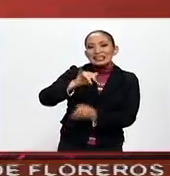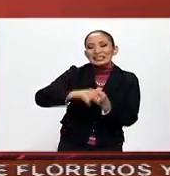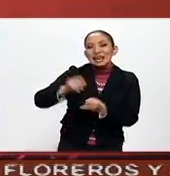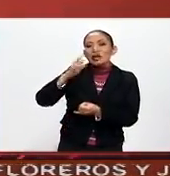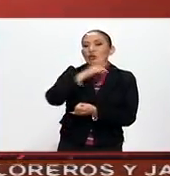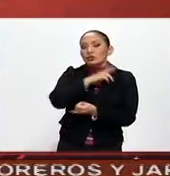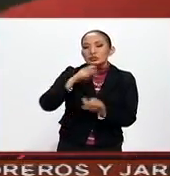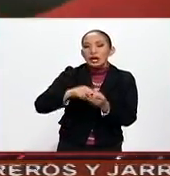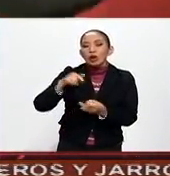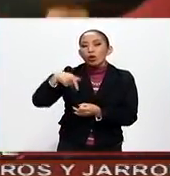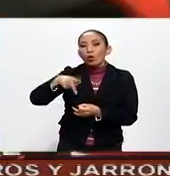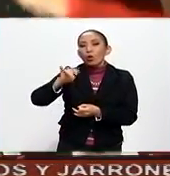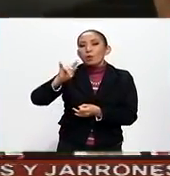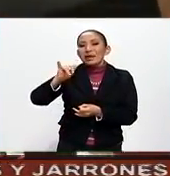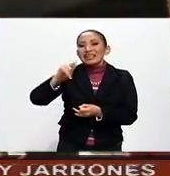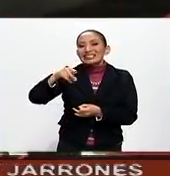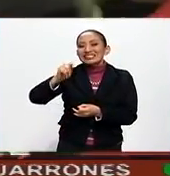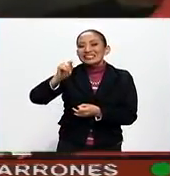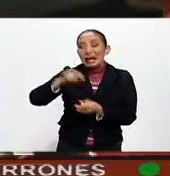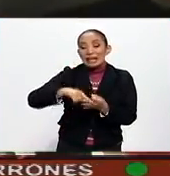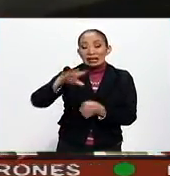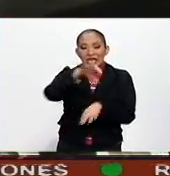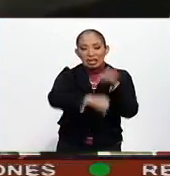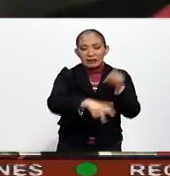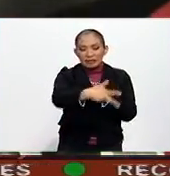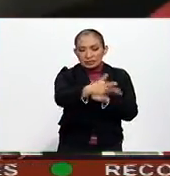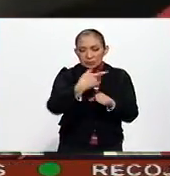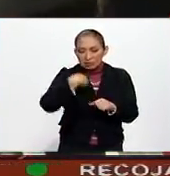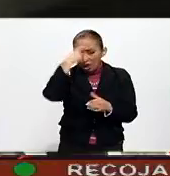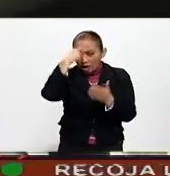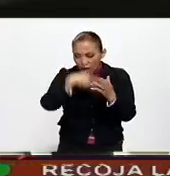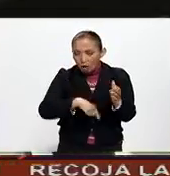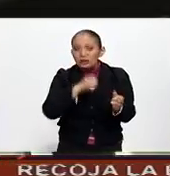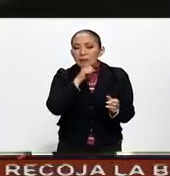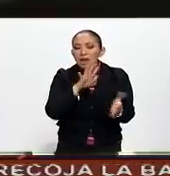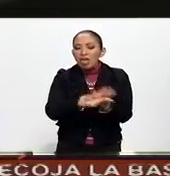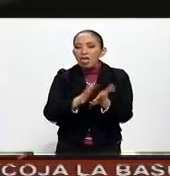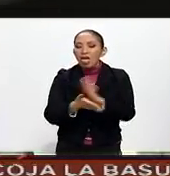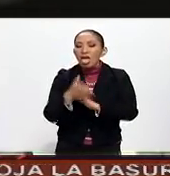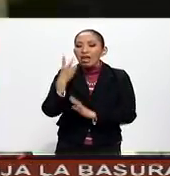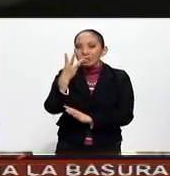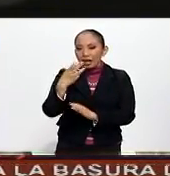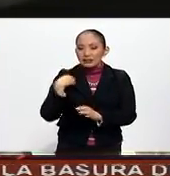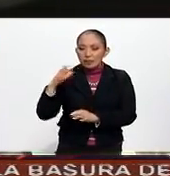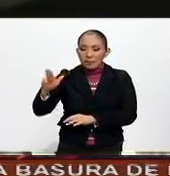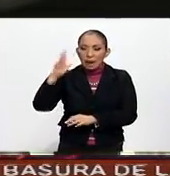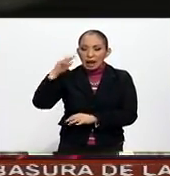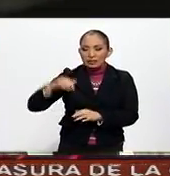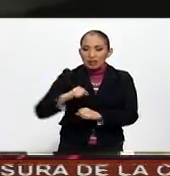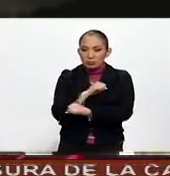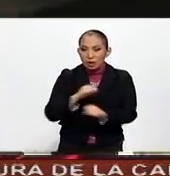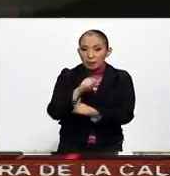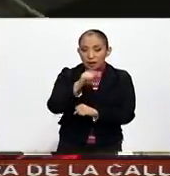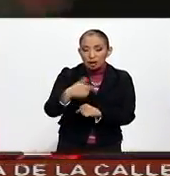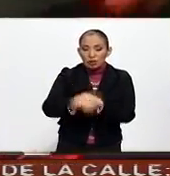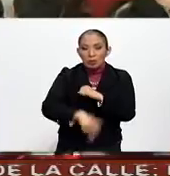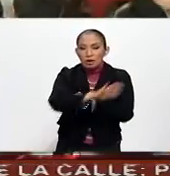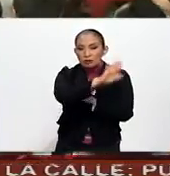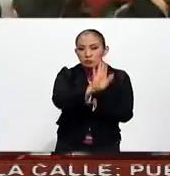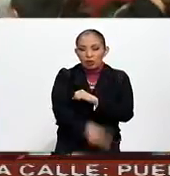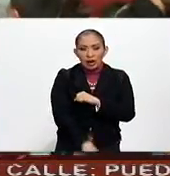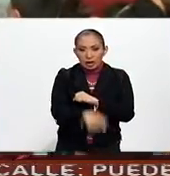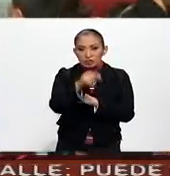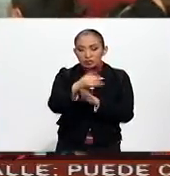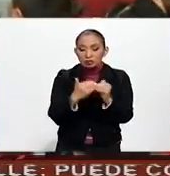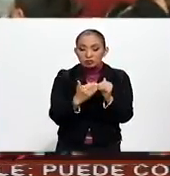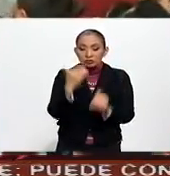y Rusia. Además, la policía detuvo a 13 sospechosos vinculados con el triple atentado del martes. La cifra de víctimas